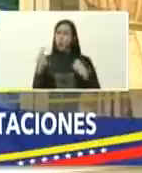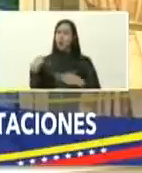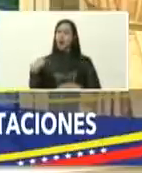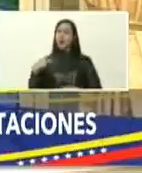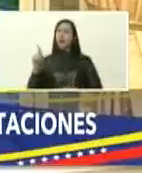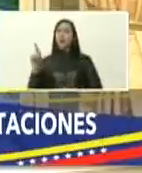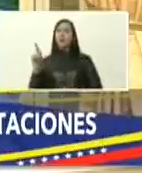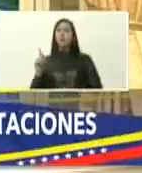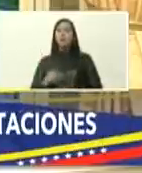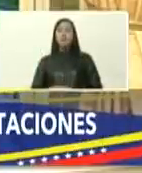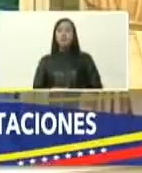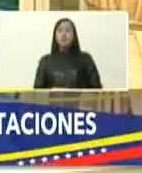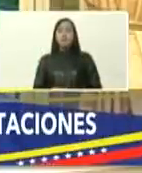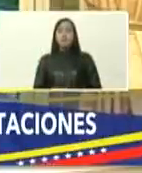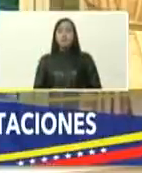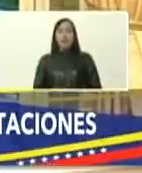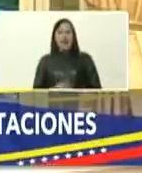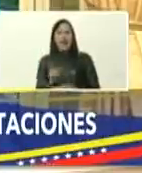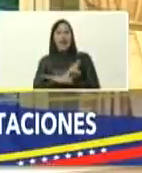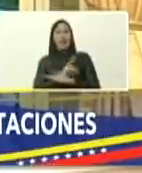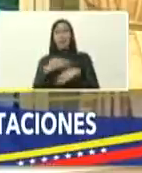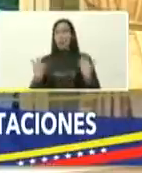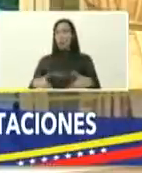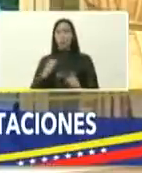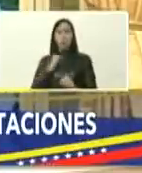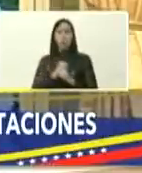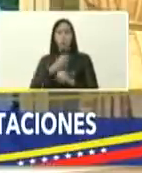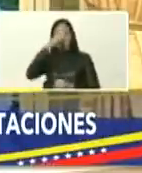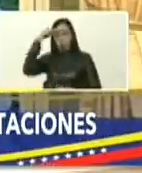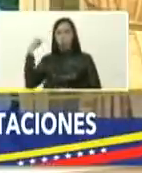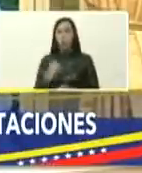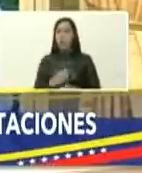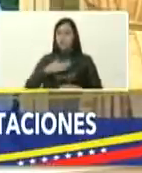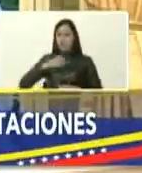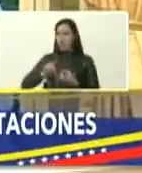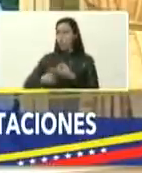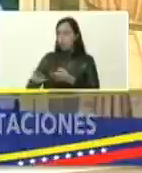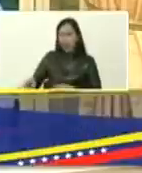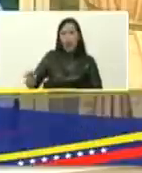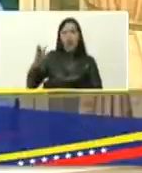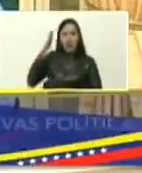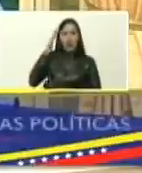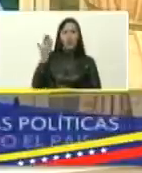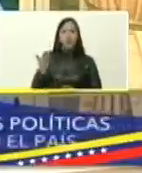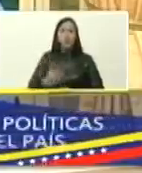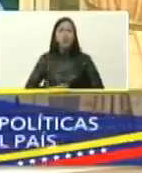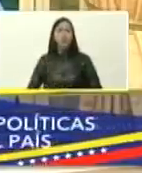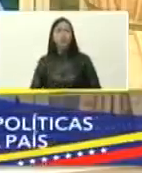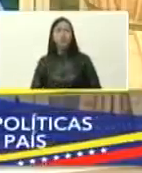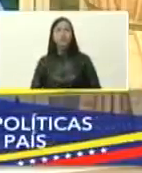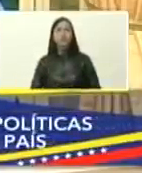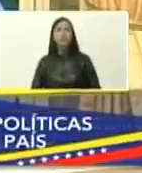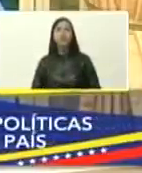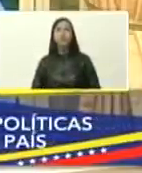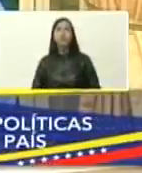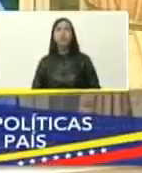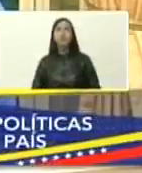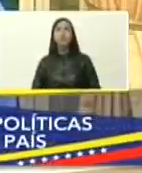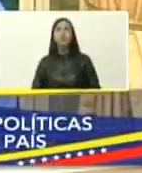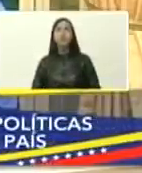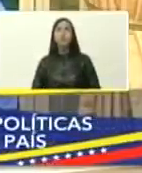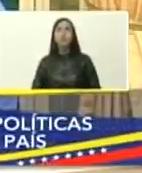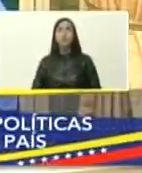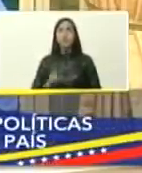vida tan acelerada, ¿verdad? Silvia, aquí está mi esposa, Silvia Flores, The First Combat of